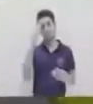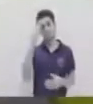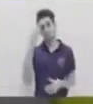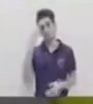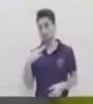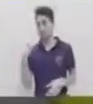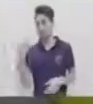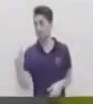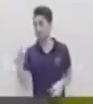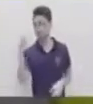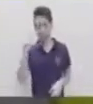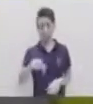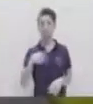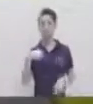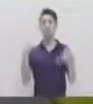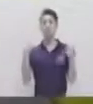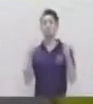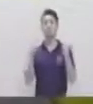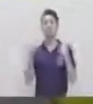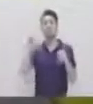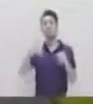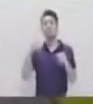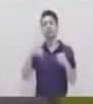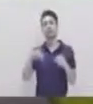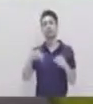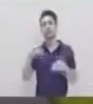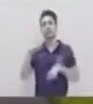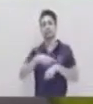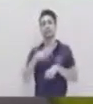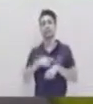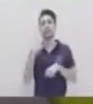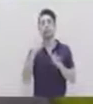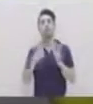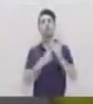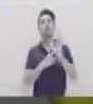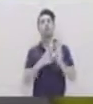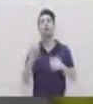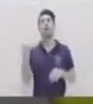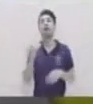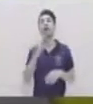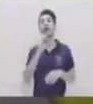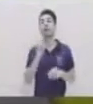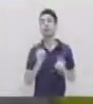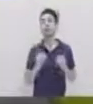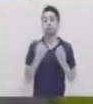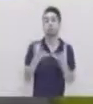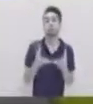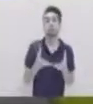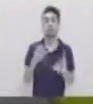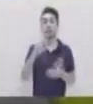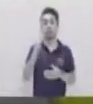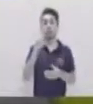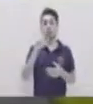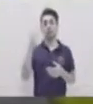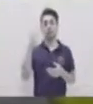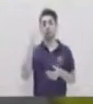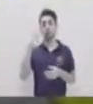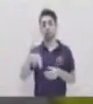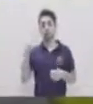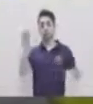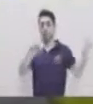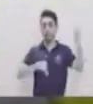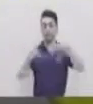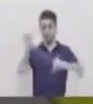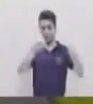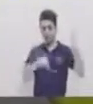Muchas gracias por la invitación. Vamos a trabajar en esta ocasión una demostración de lo que son las reacciones químicas. Vamos a